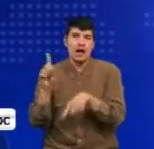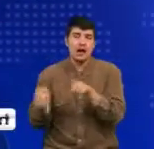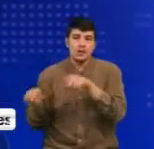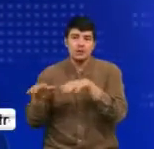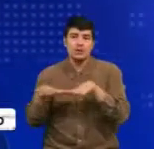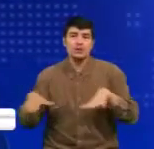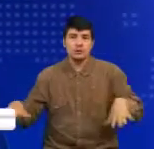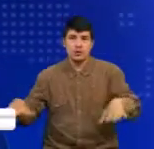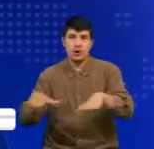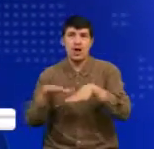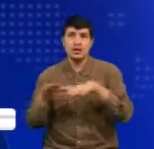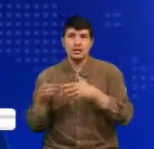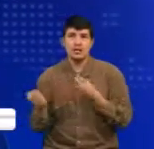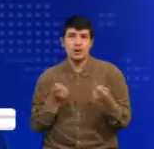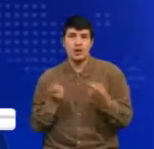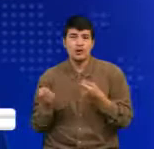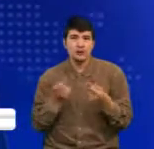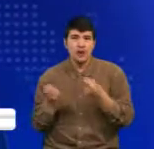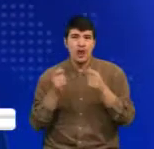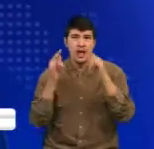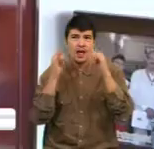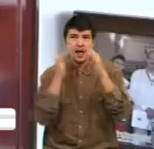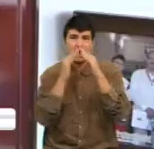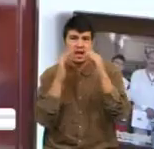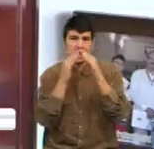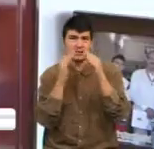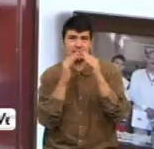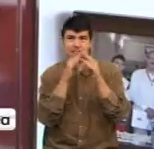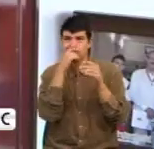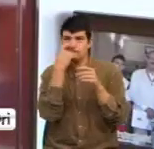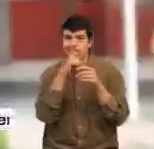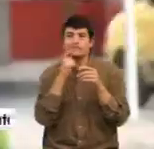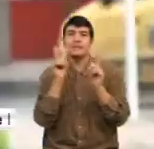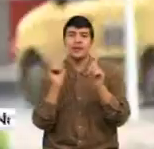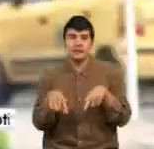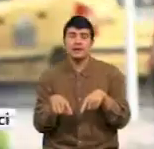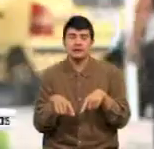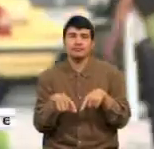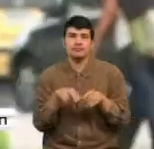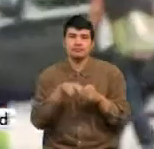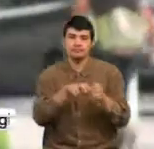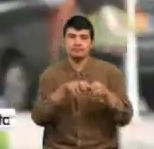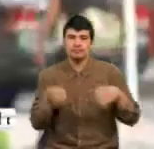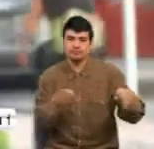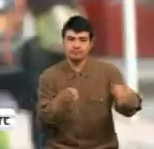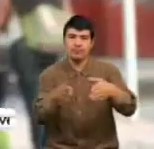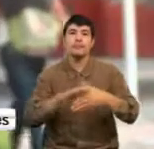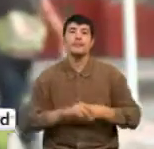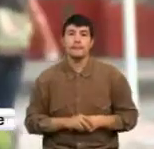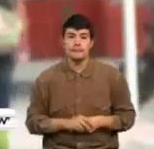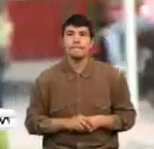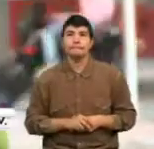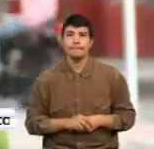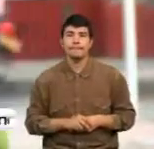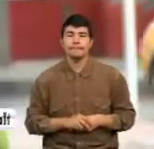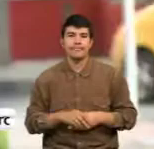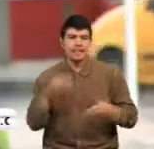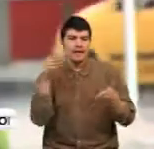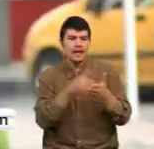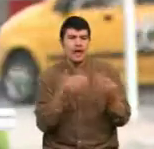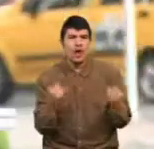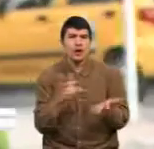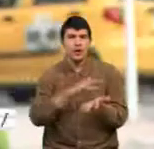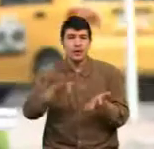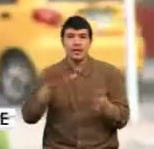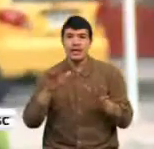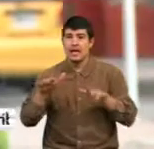sectores controlan rutas de narcotráfico y de contrabando esta acción urgente se emite precisamente hoy cuando